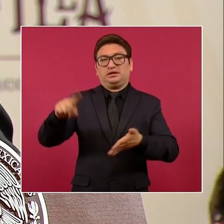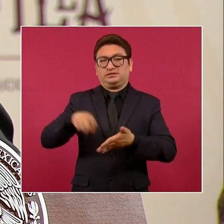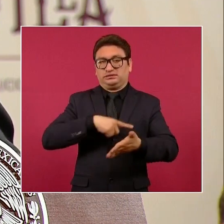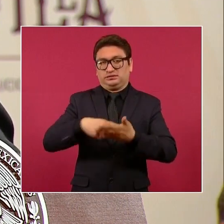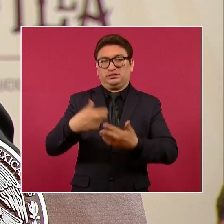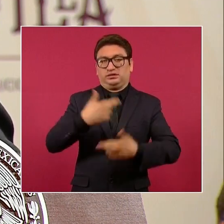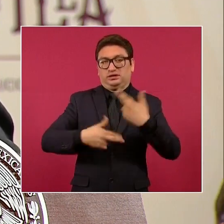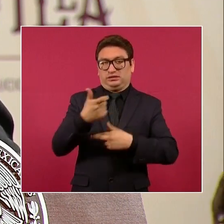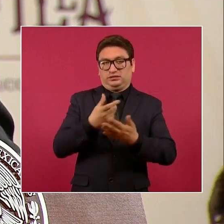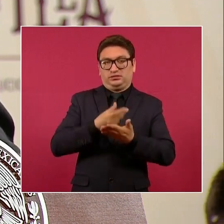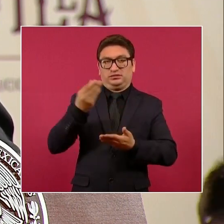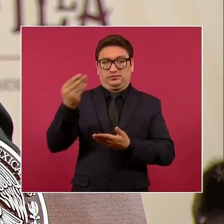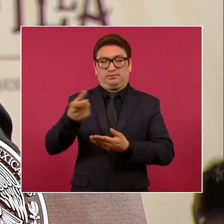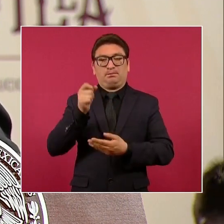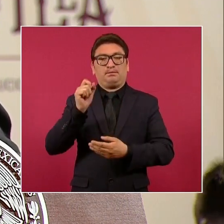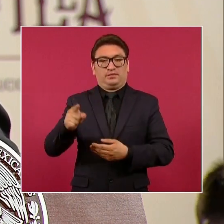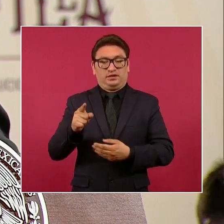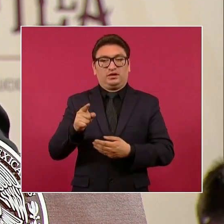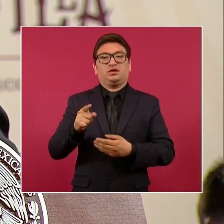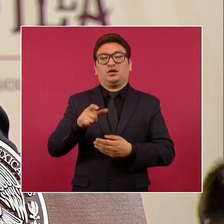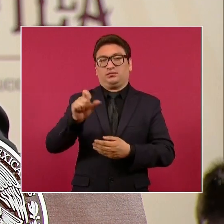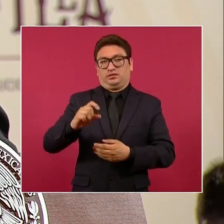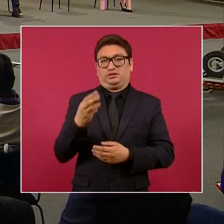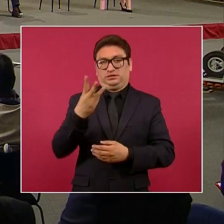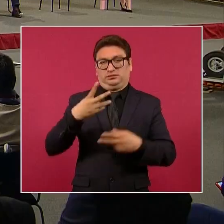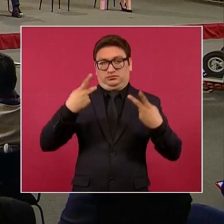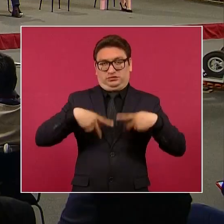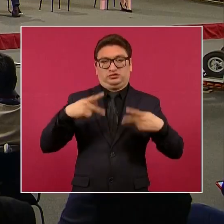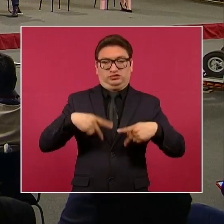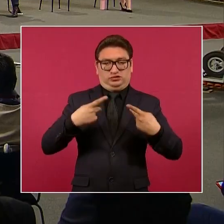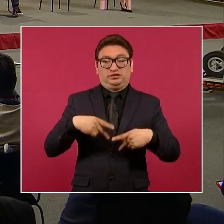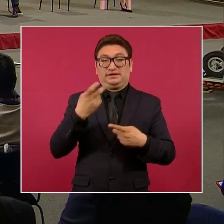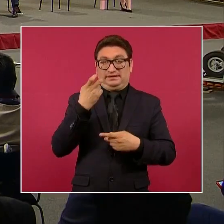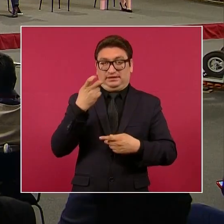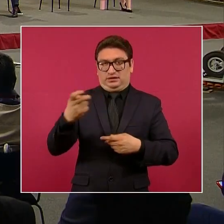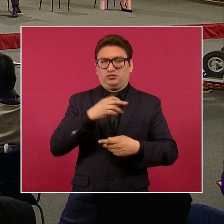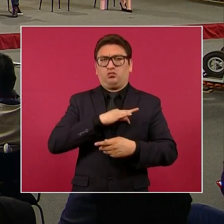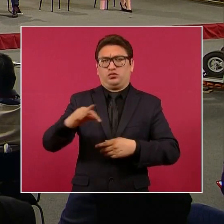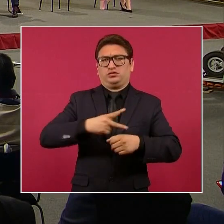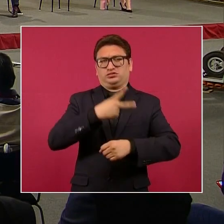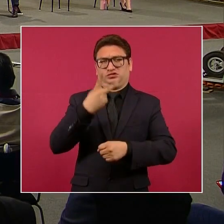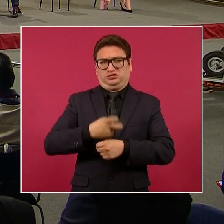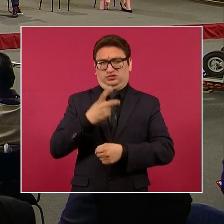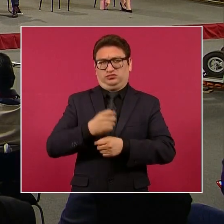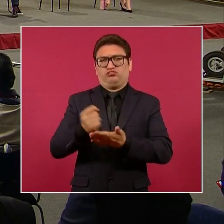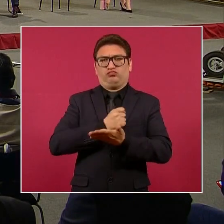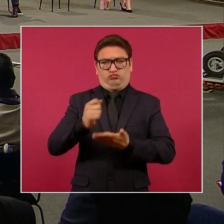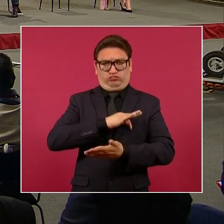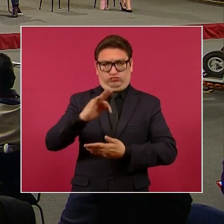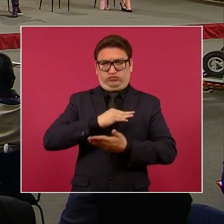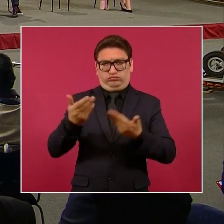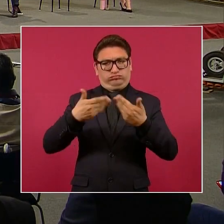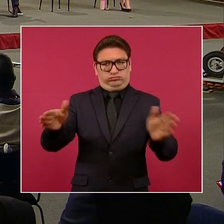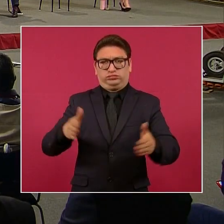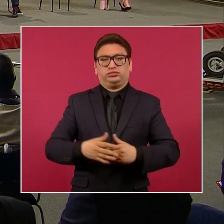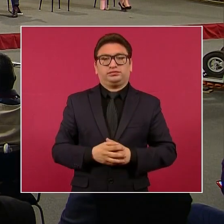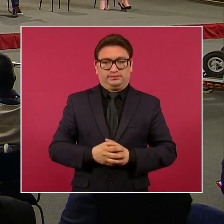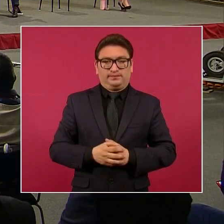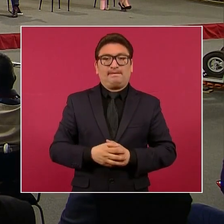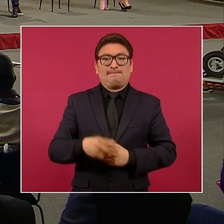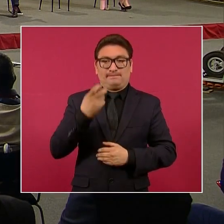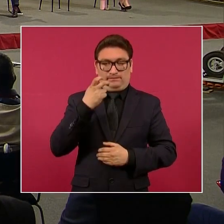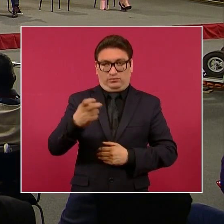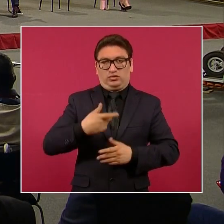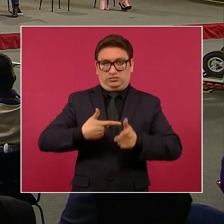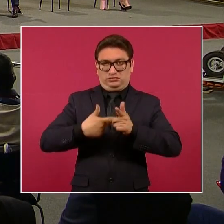y aportaciones del SAR a los 23 acreditados y se les da la posibilidad de ejercer un segundo crédito. Seguimos trabajando